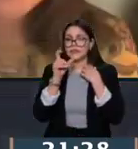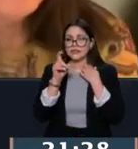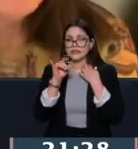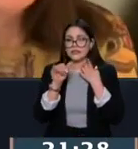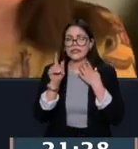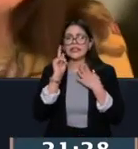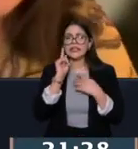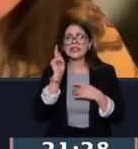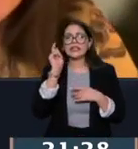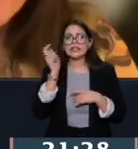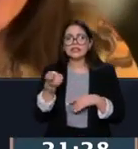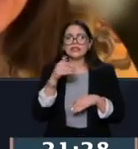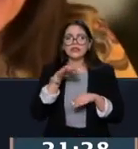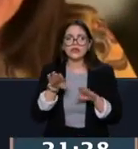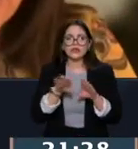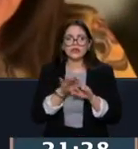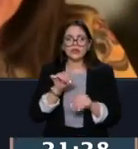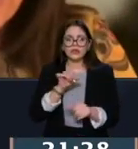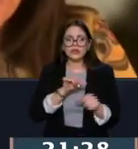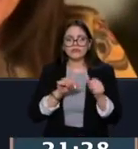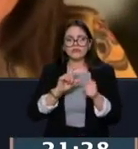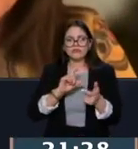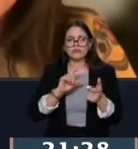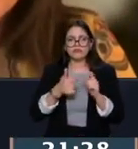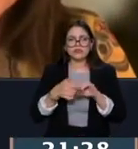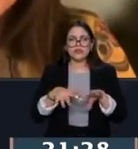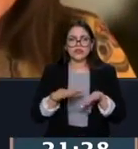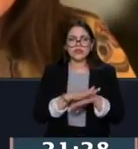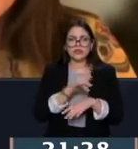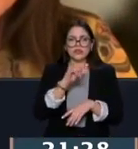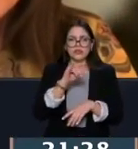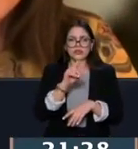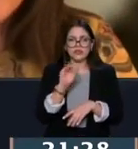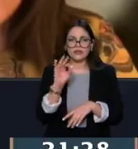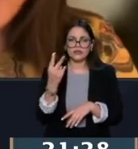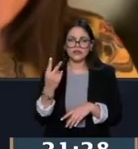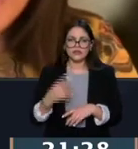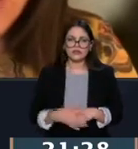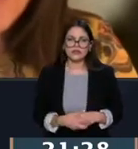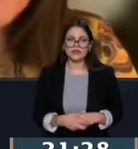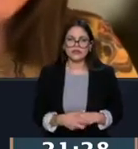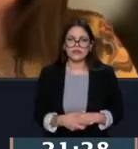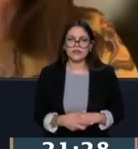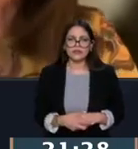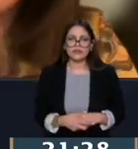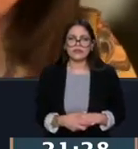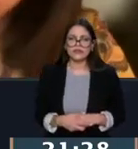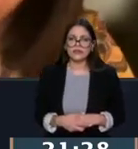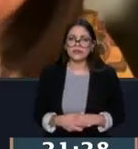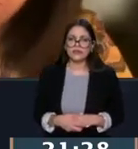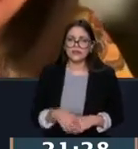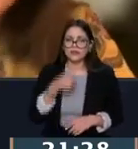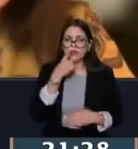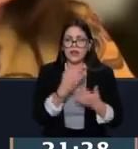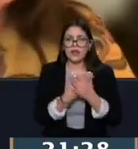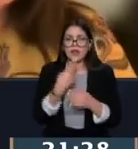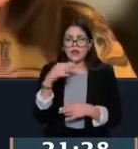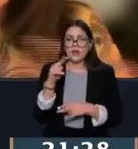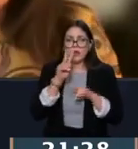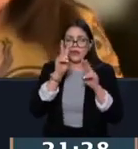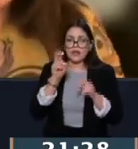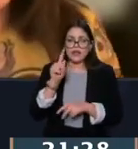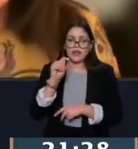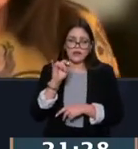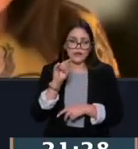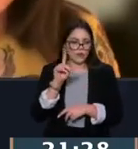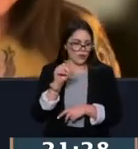qué sería lo que sustituiría entonces al título 42. bueno, hablan ahora de un título 8 que es una ley